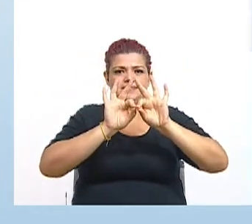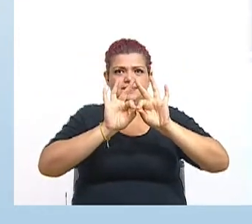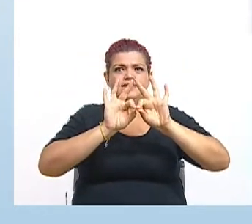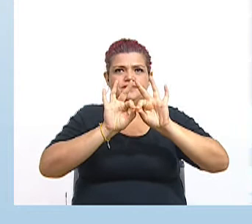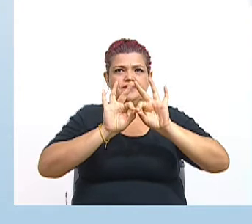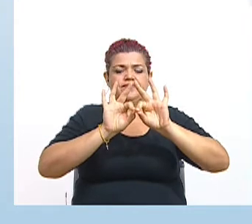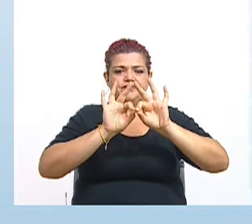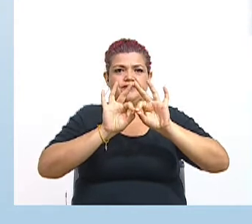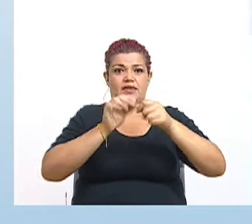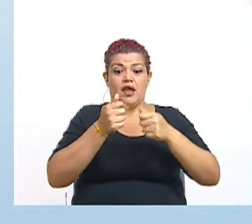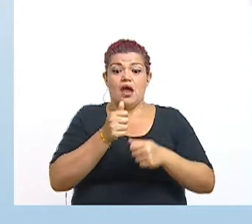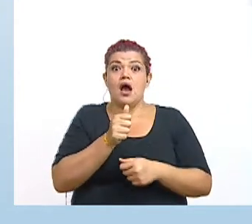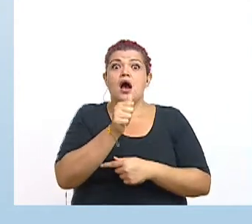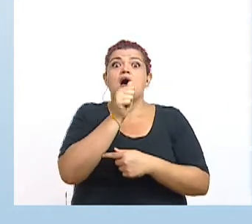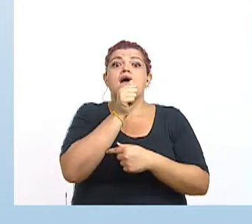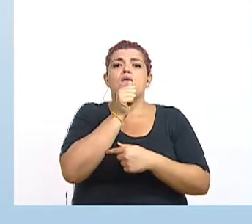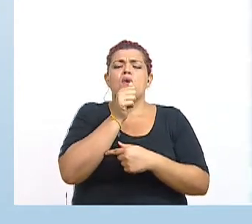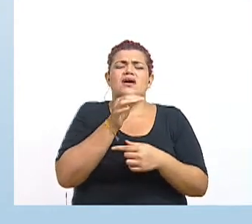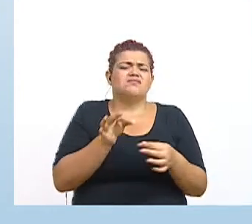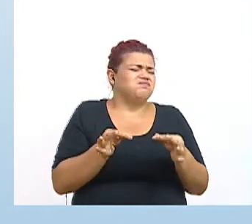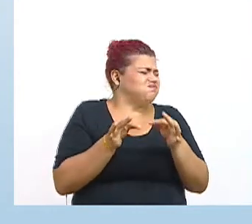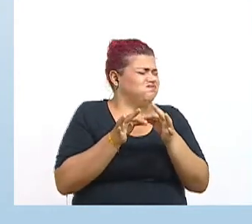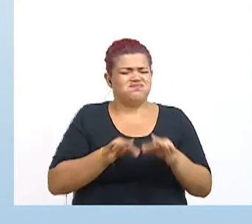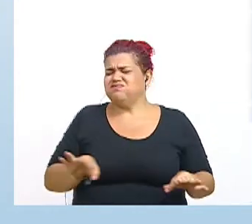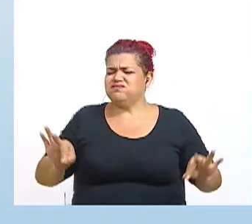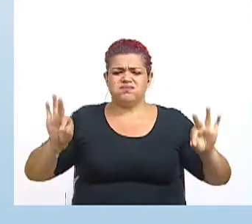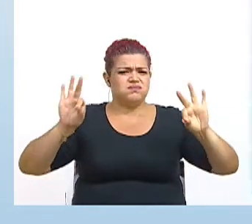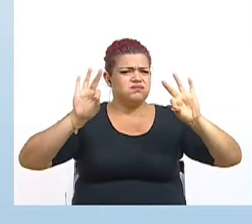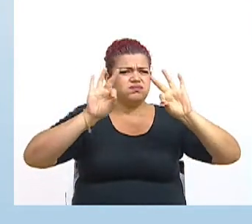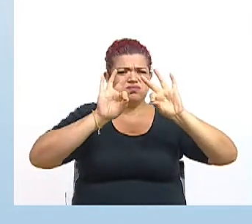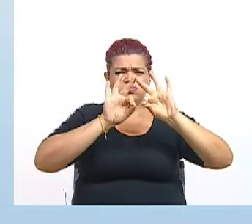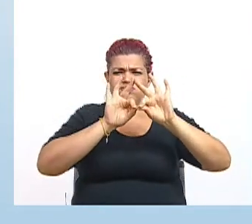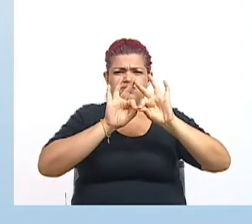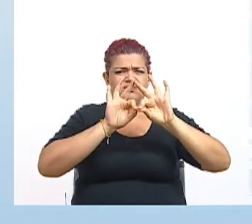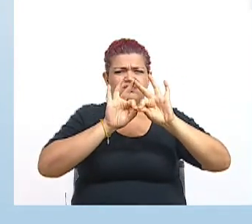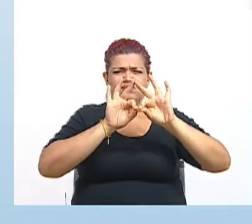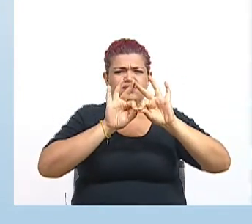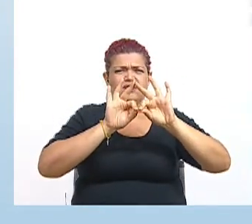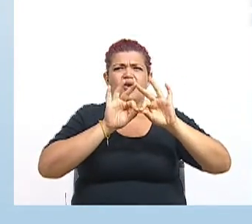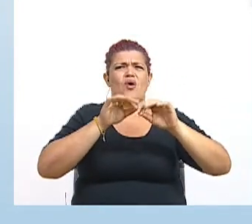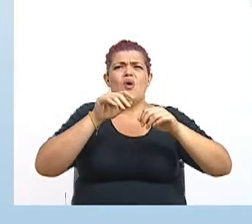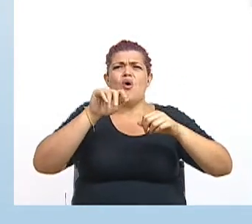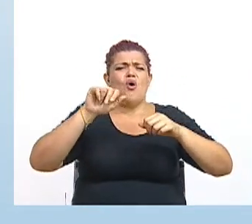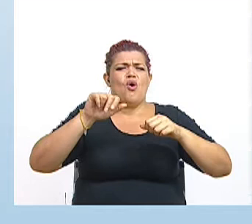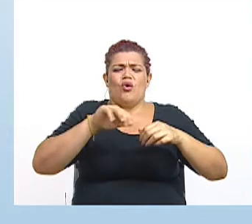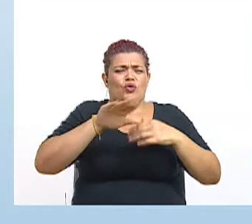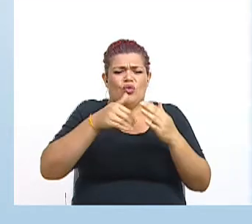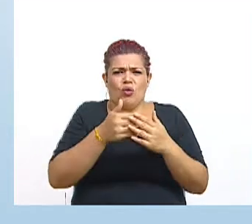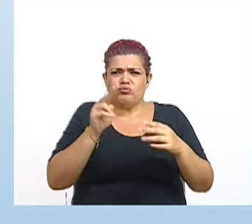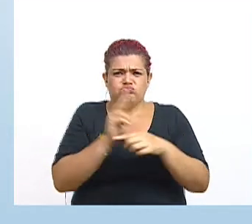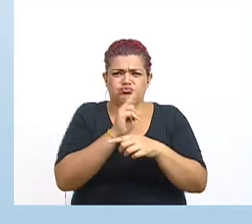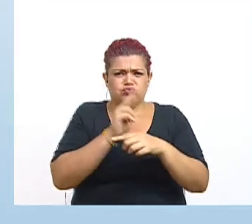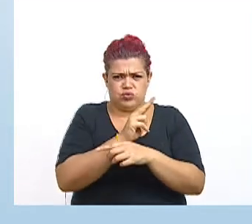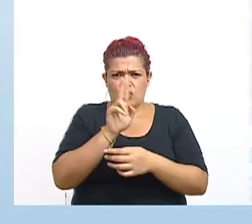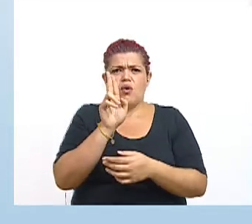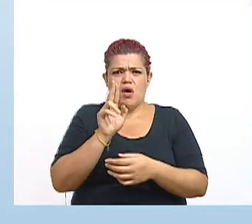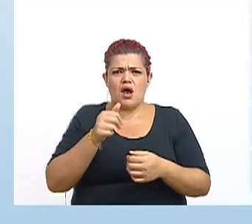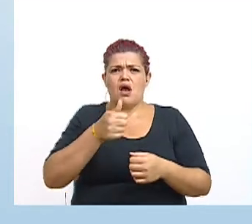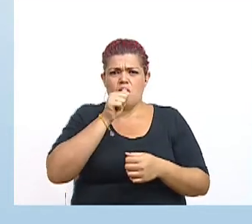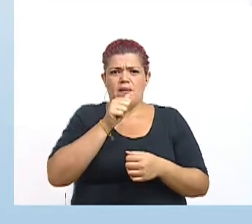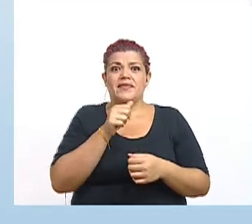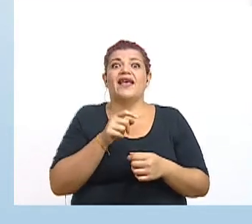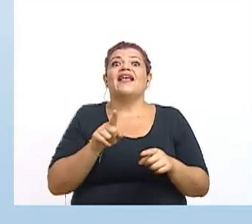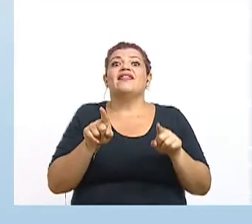humanos. El agua, importantísima en todos sus usos, en todas sus aplicaciones. Y la energía